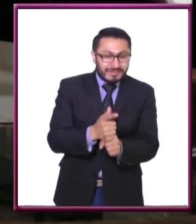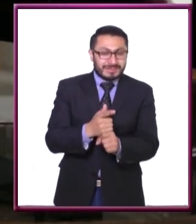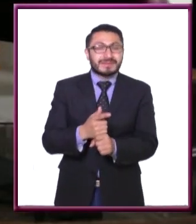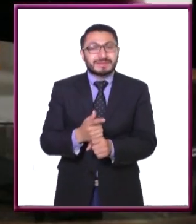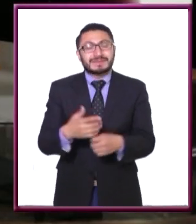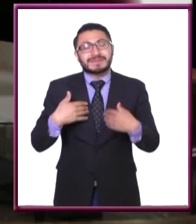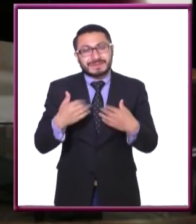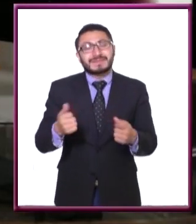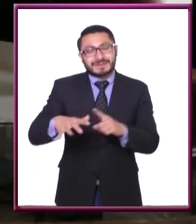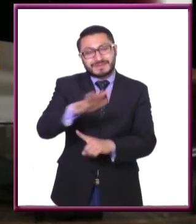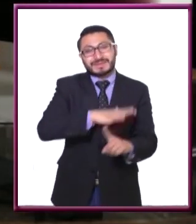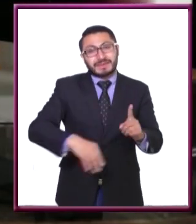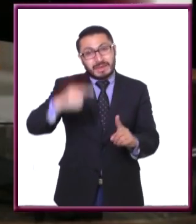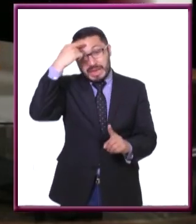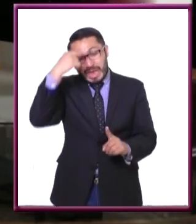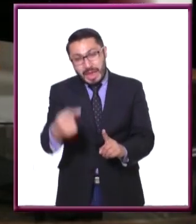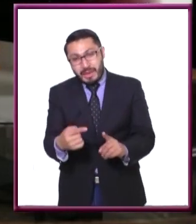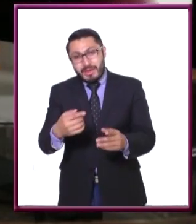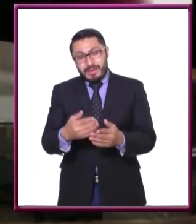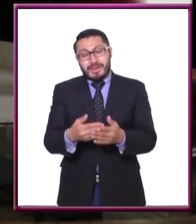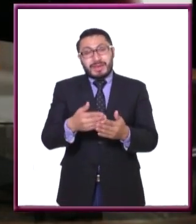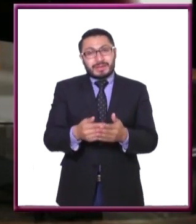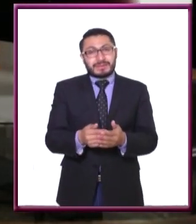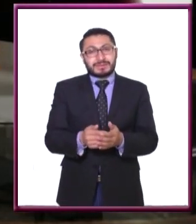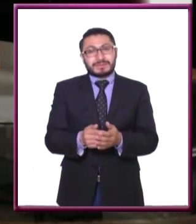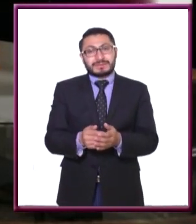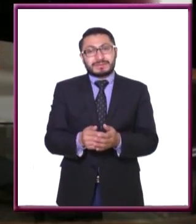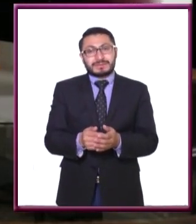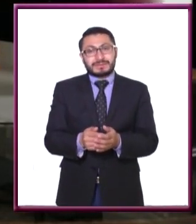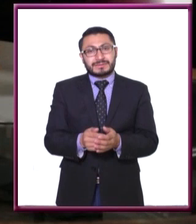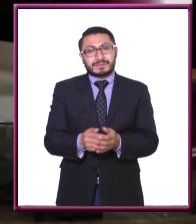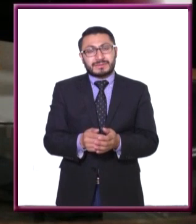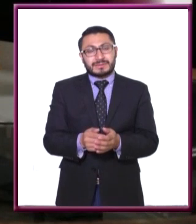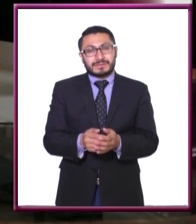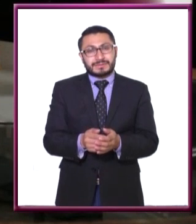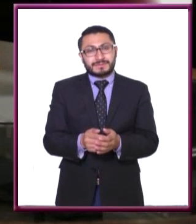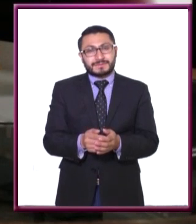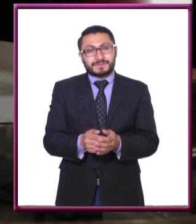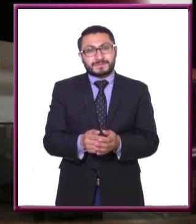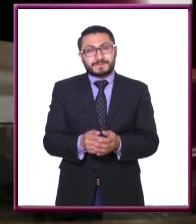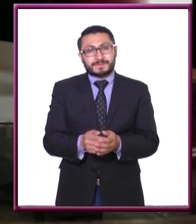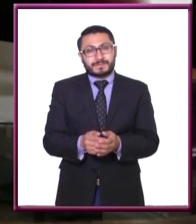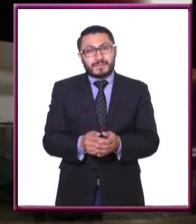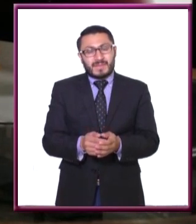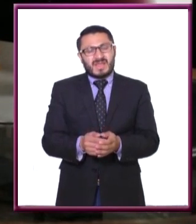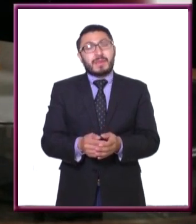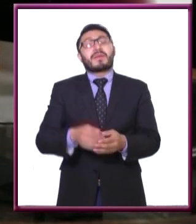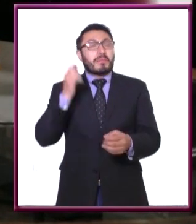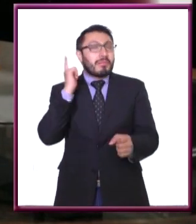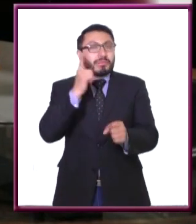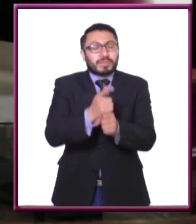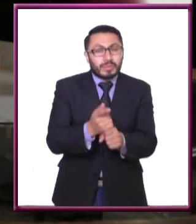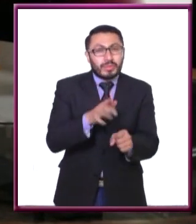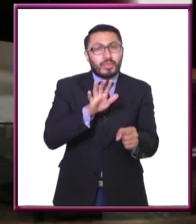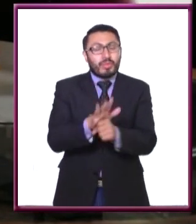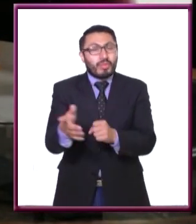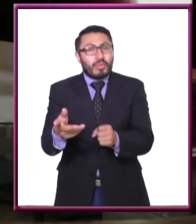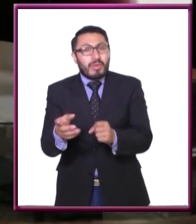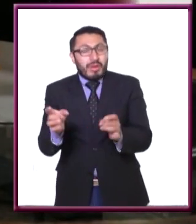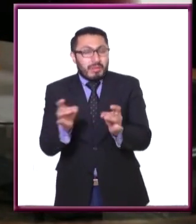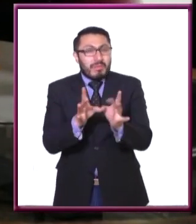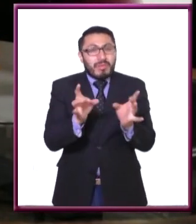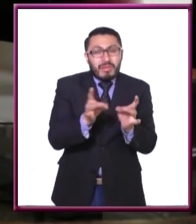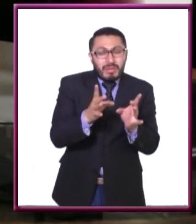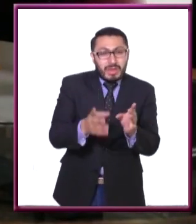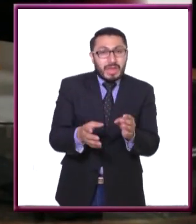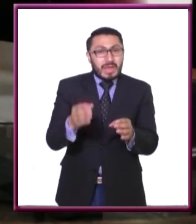pequeño cálculo, para tener una idea antes de hacer estos cálculos por computadora o cálculos muy precisos